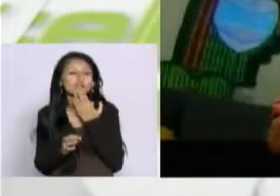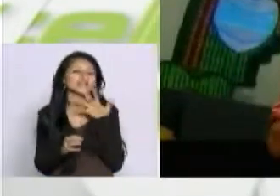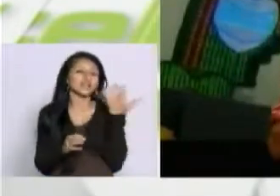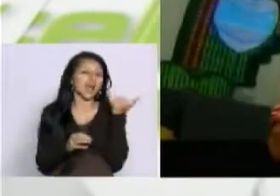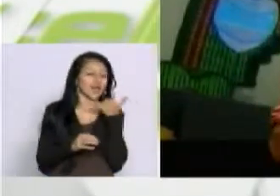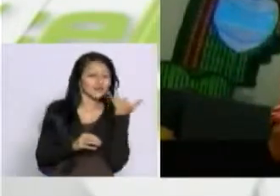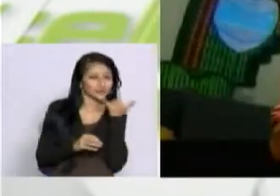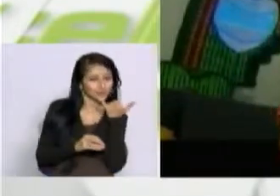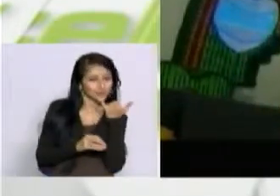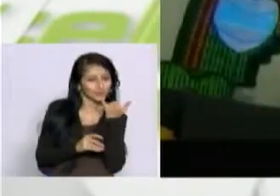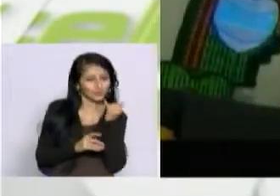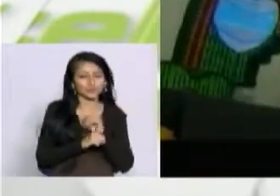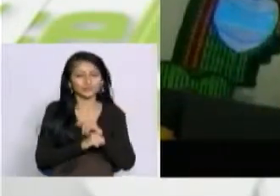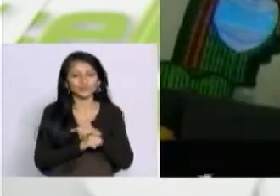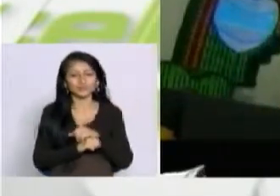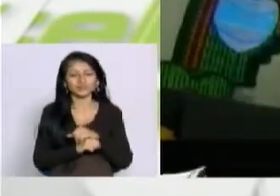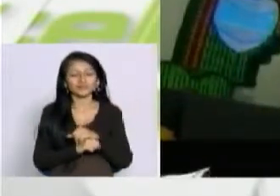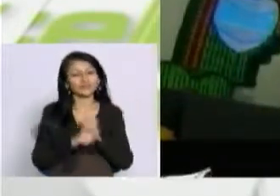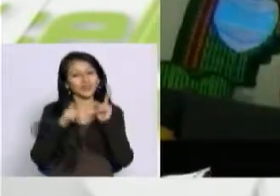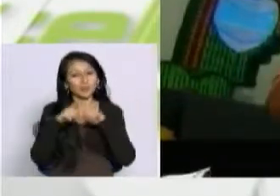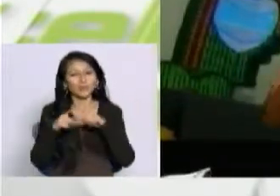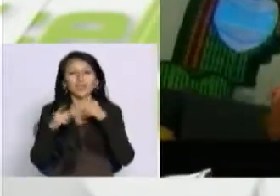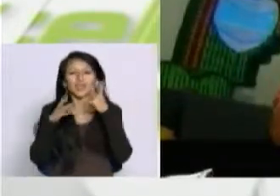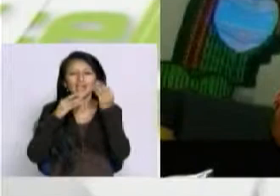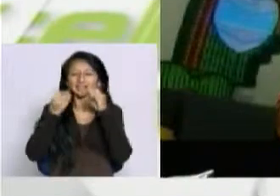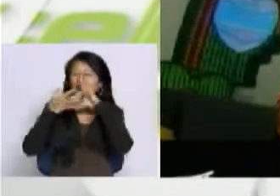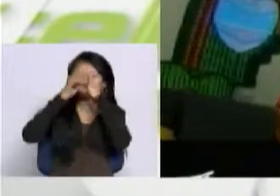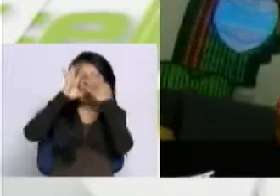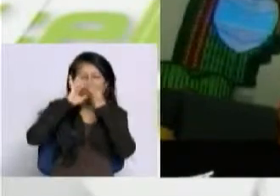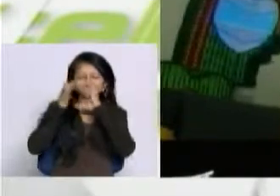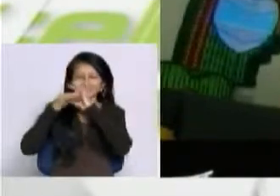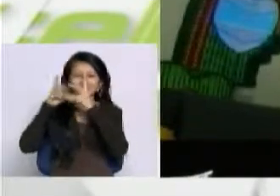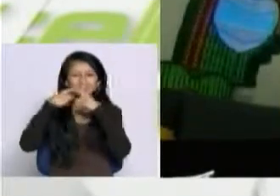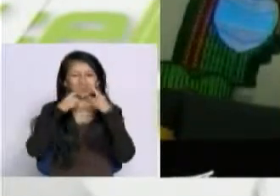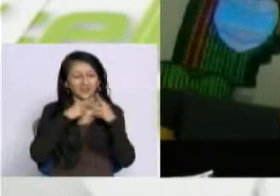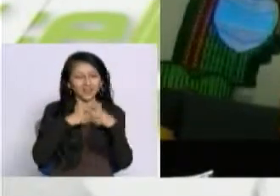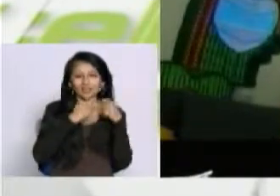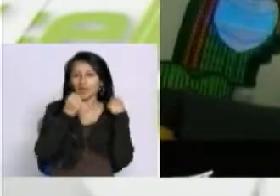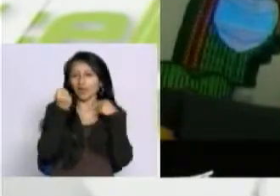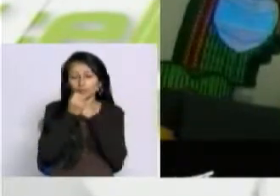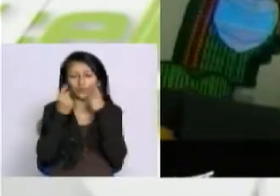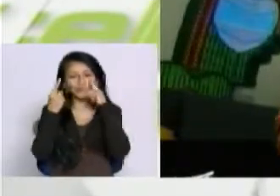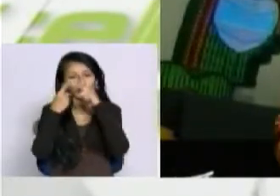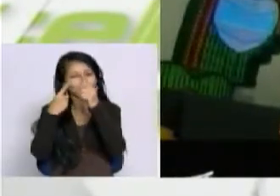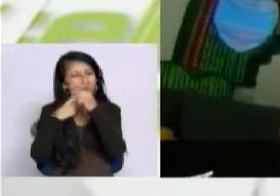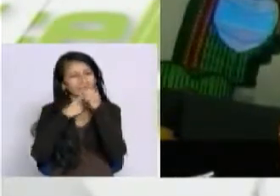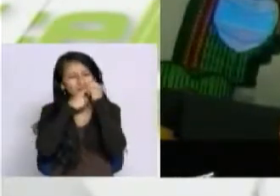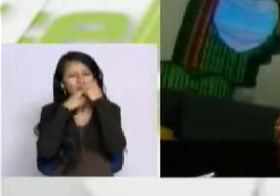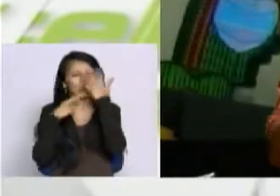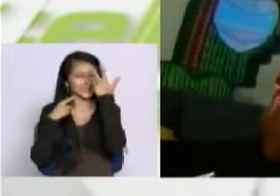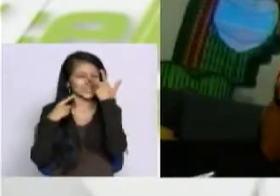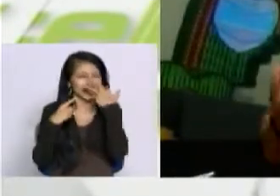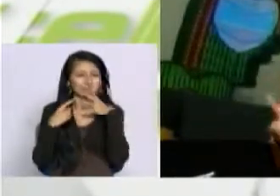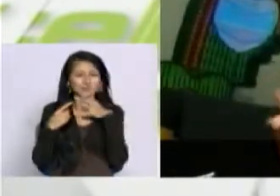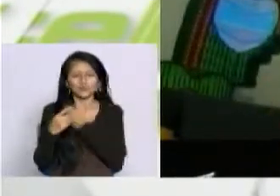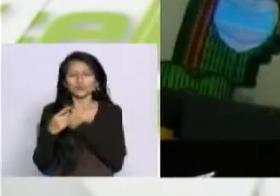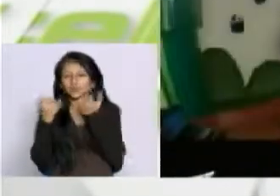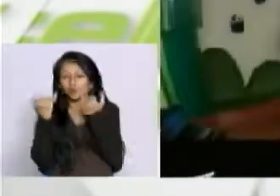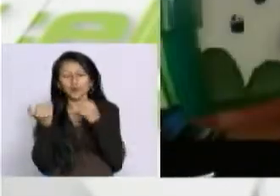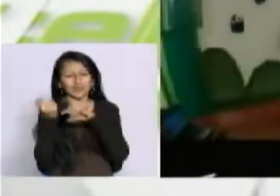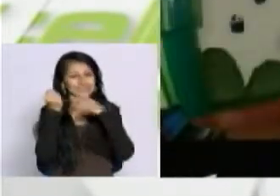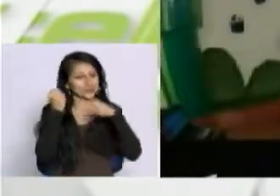azules, van a tener con muchas interconexiones relacionadas hacia las redes, que es como nuestro campo, lo que está